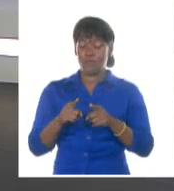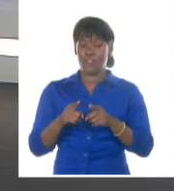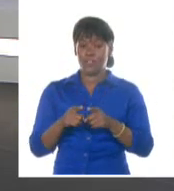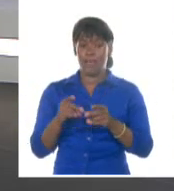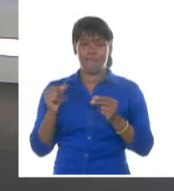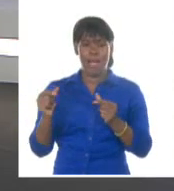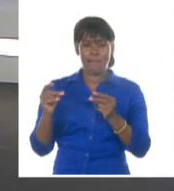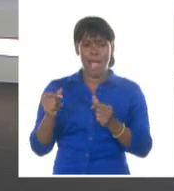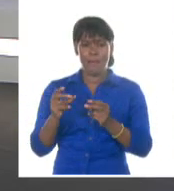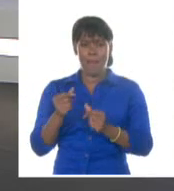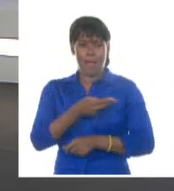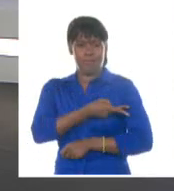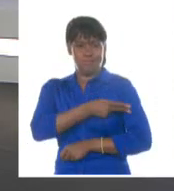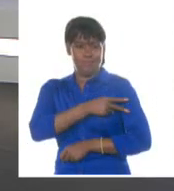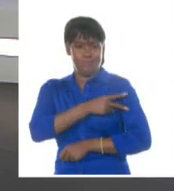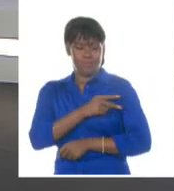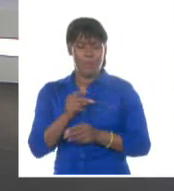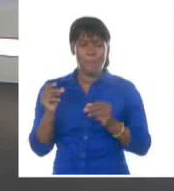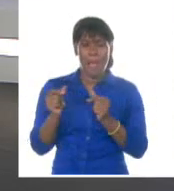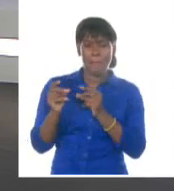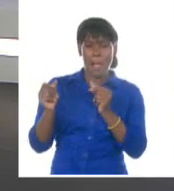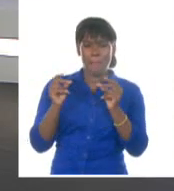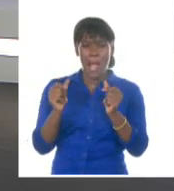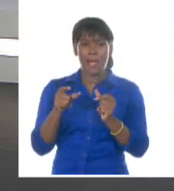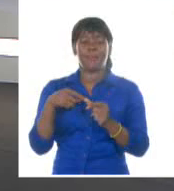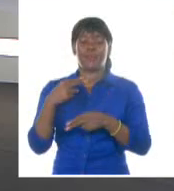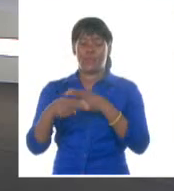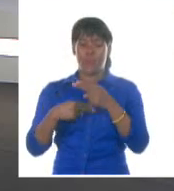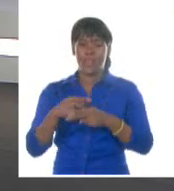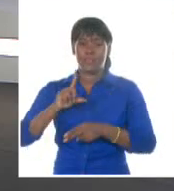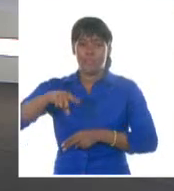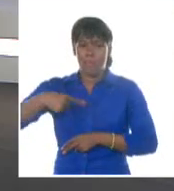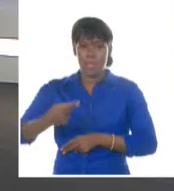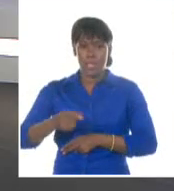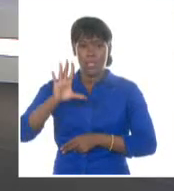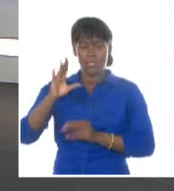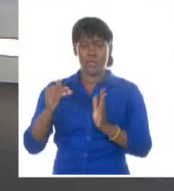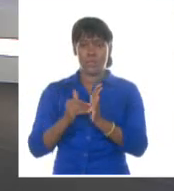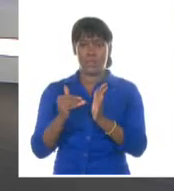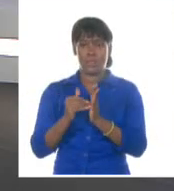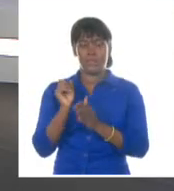producción titulada Pase de Abordar. Con esta invitación finalizan las notas culturales. Buenas noches.